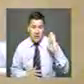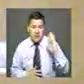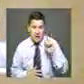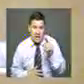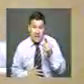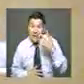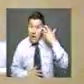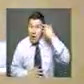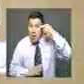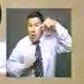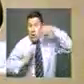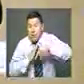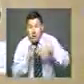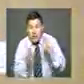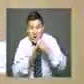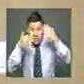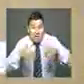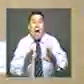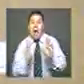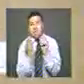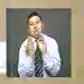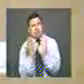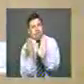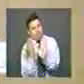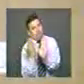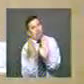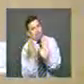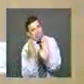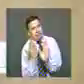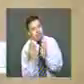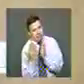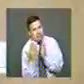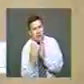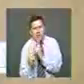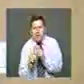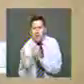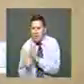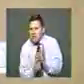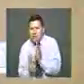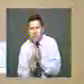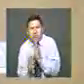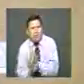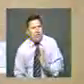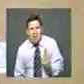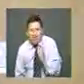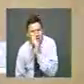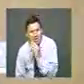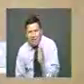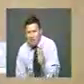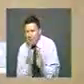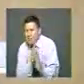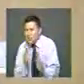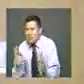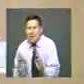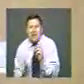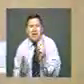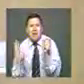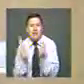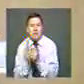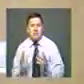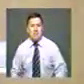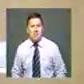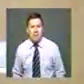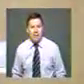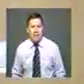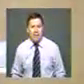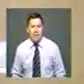contraer. Entonces, bajo esa óptica, pues el problema es